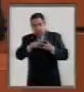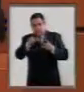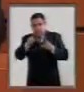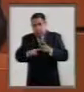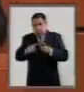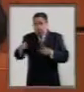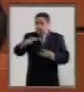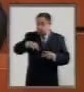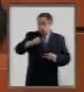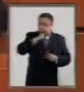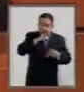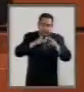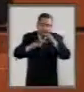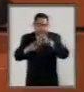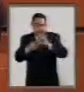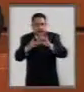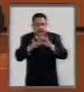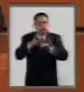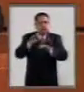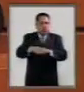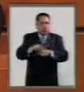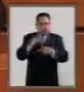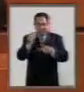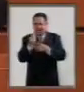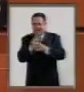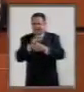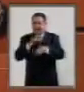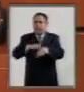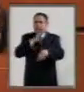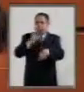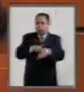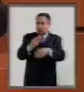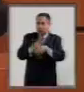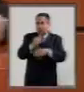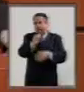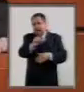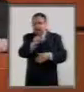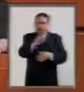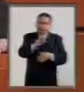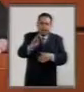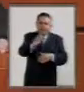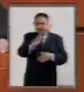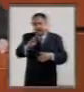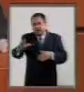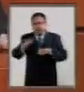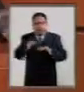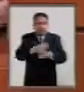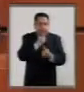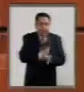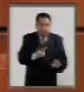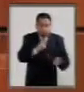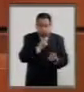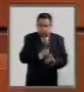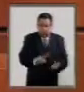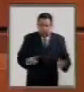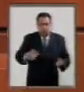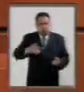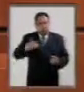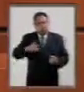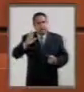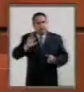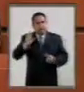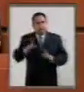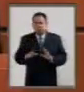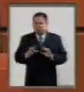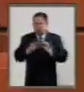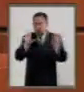las preocupaciones que existen sobre la clasificación de contenidos, sobre la protección de los derechos de la niñez, me parece que